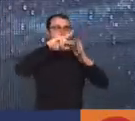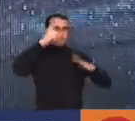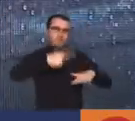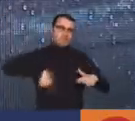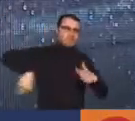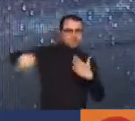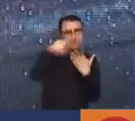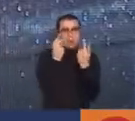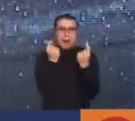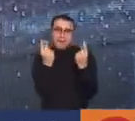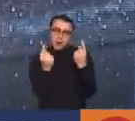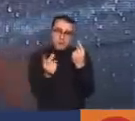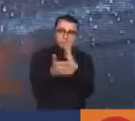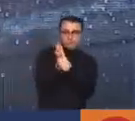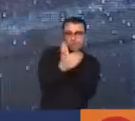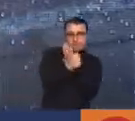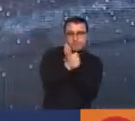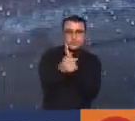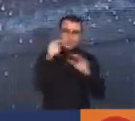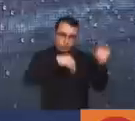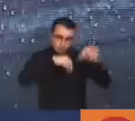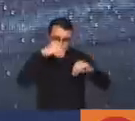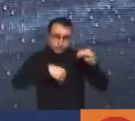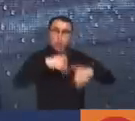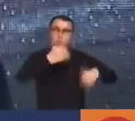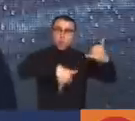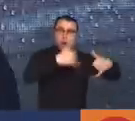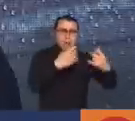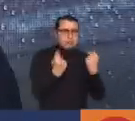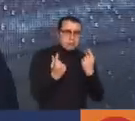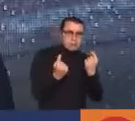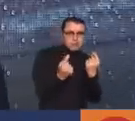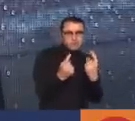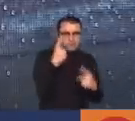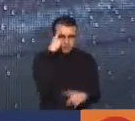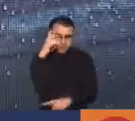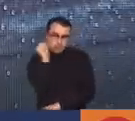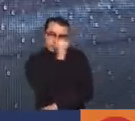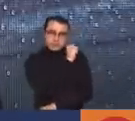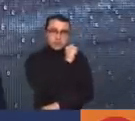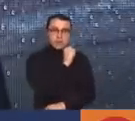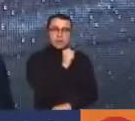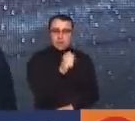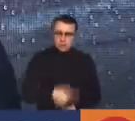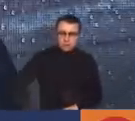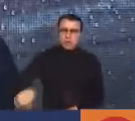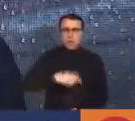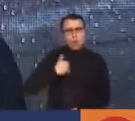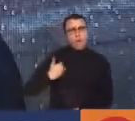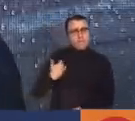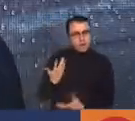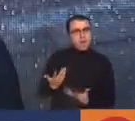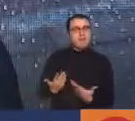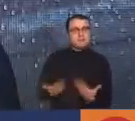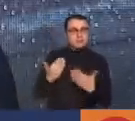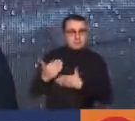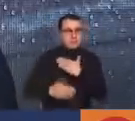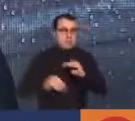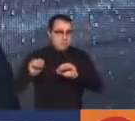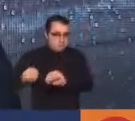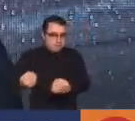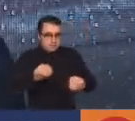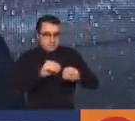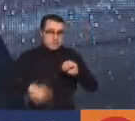cacharrean muy rápido, hacen los jueguitos esos rapidísimo. Eso los capacita para empezar a usar